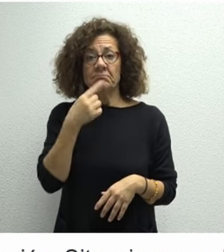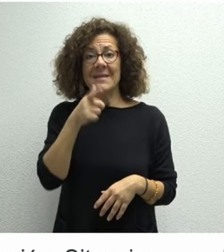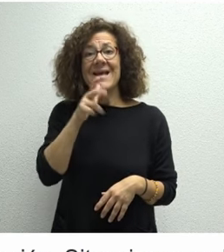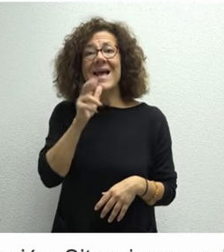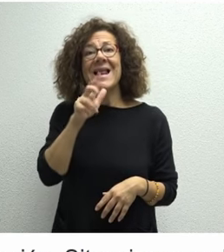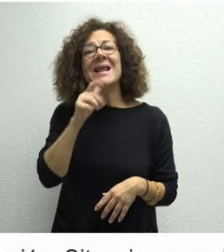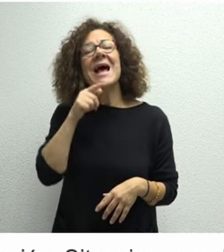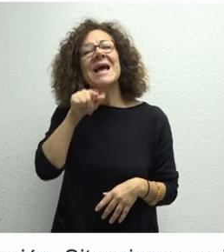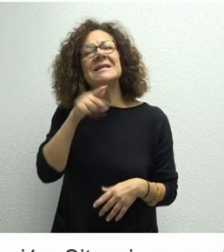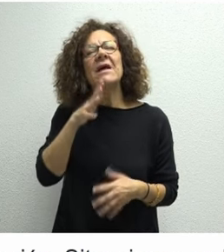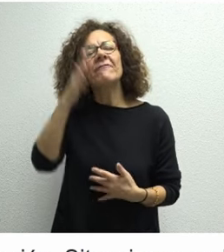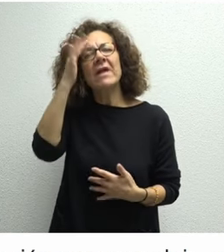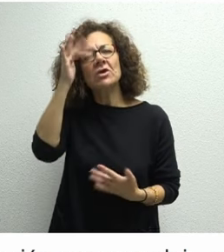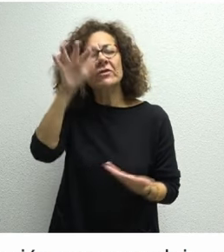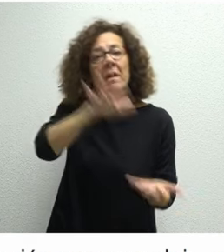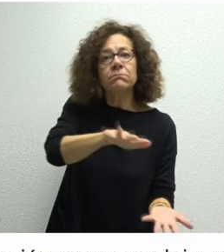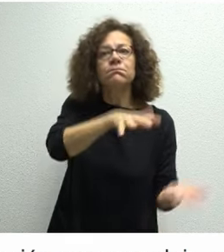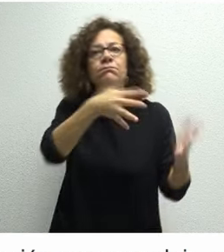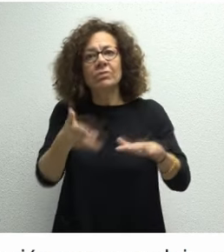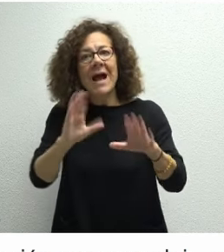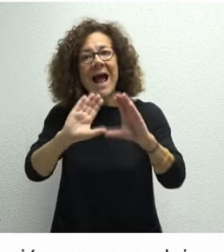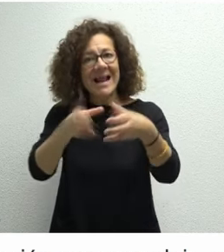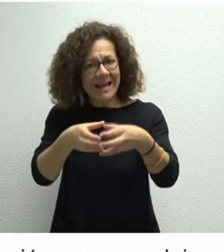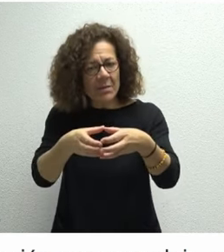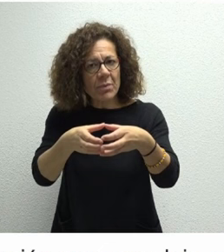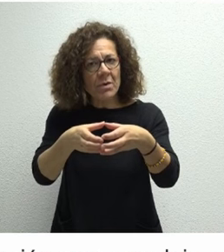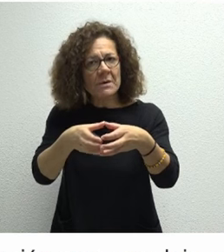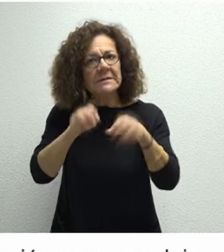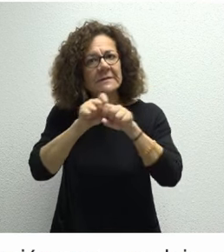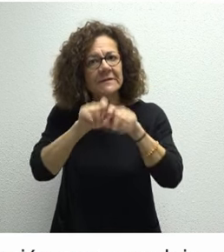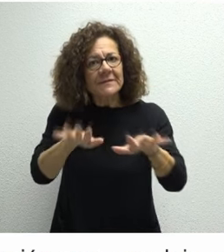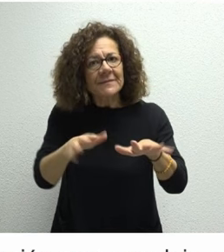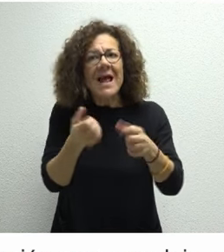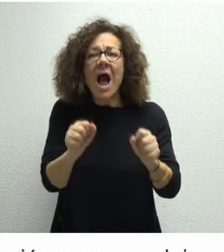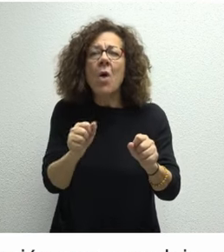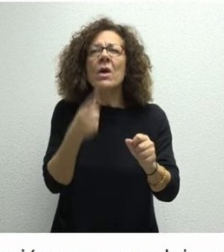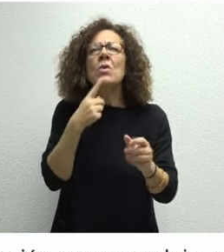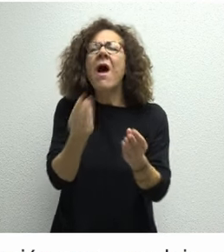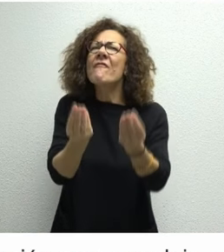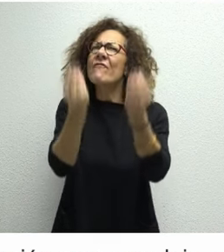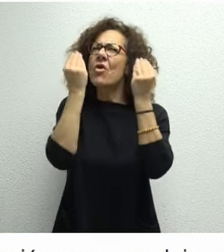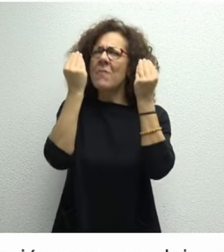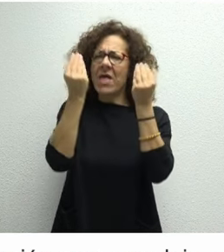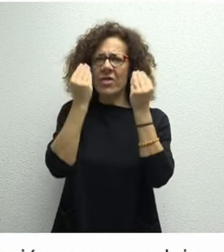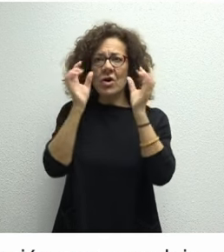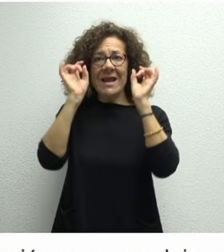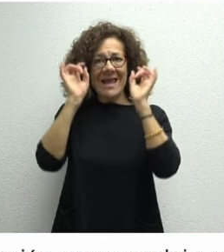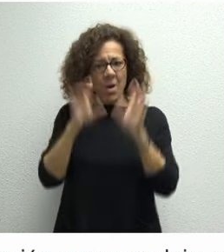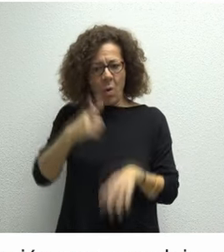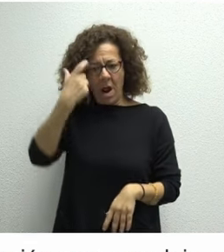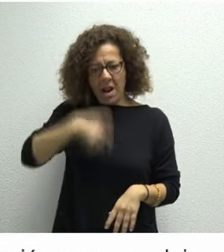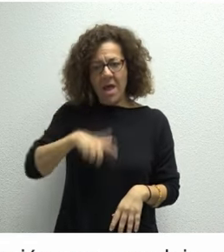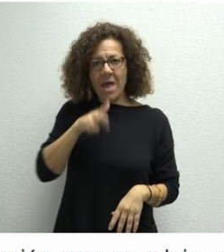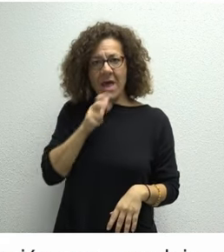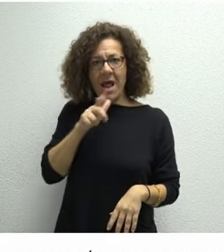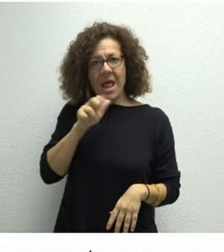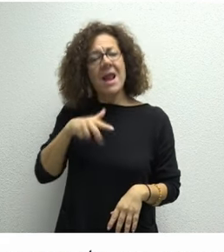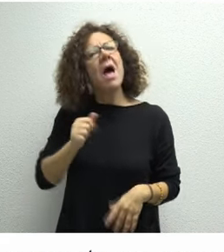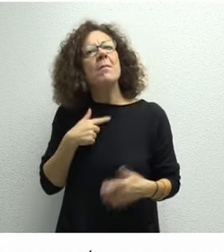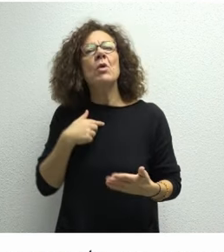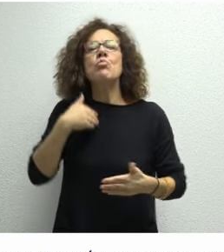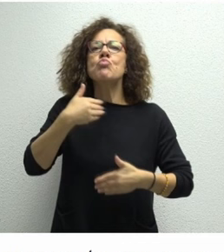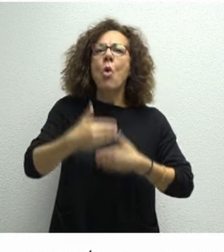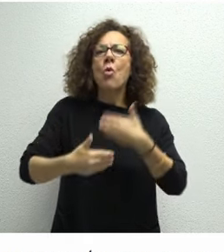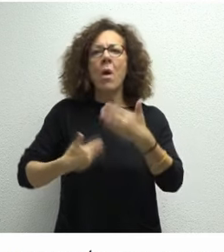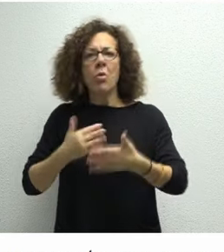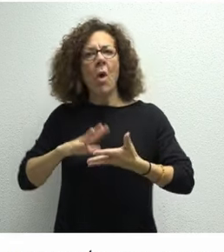trasladar toda esta filosofía a al equipo consiguiendo que aunque no tengan una formación como la que a lo mejor ella tenía pero sí que poco a poco